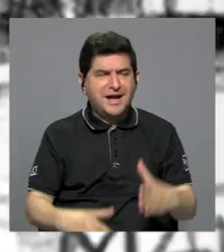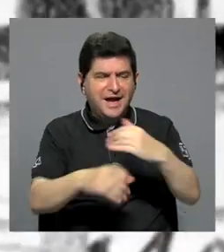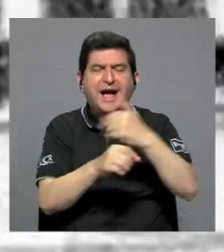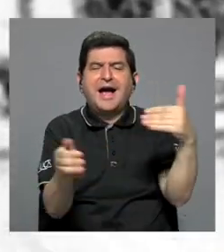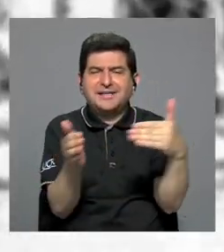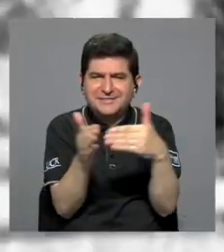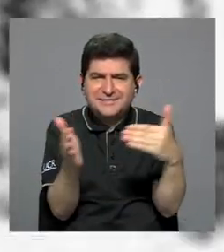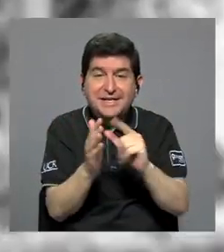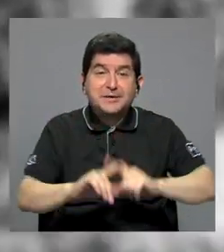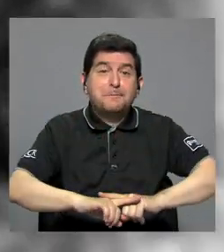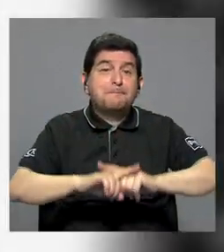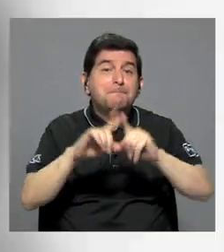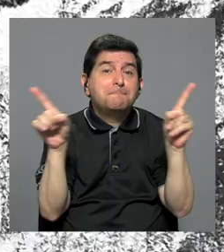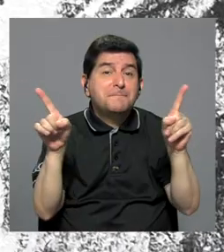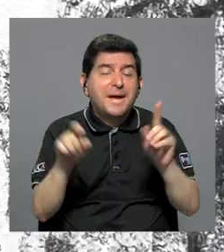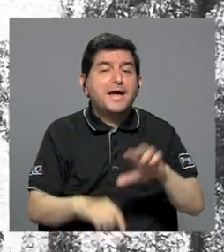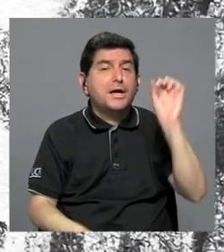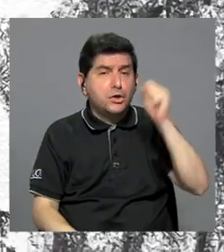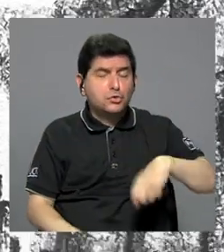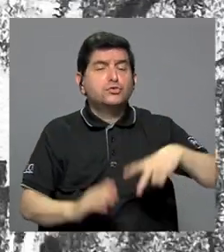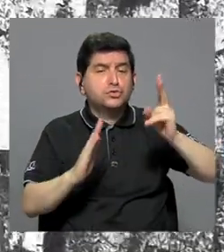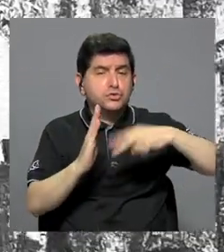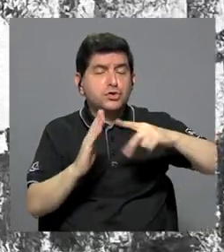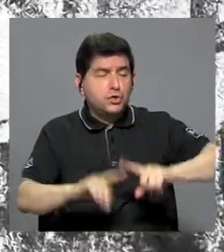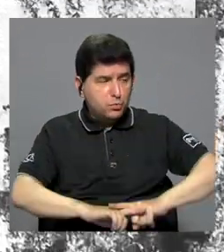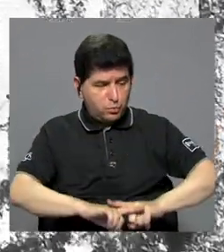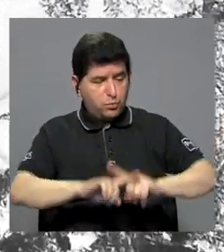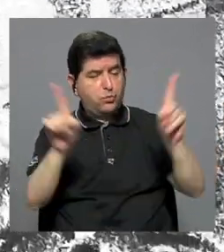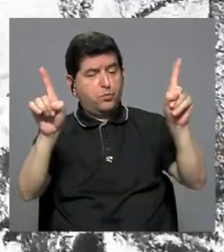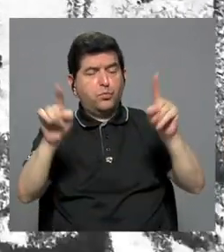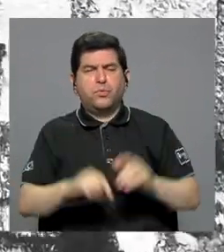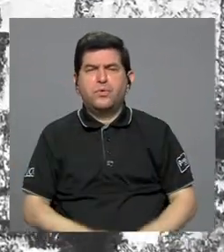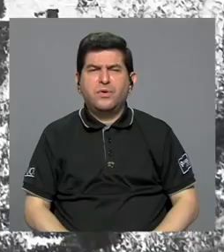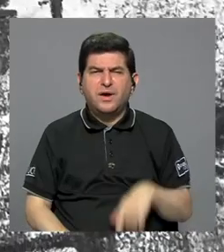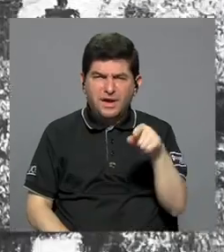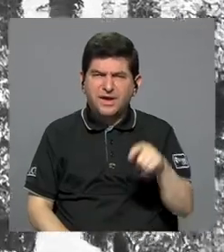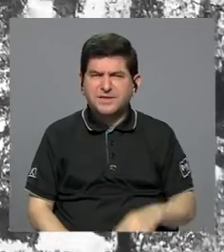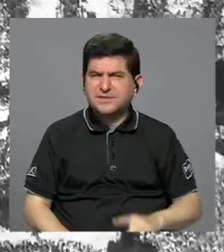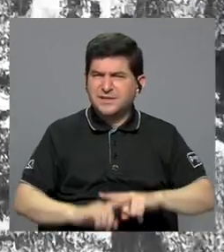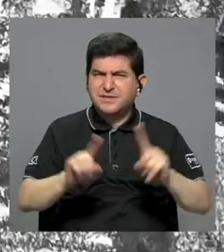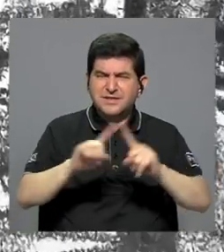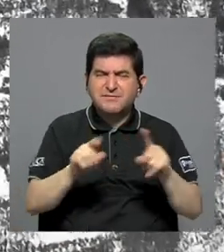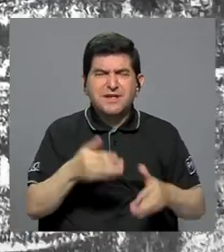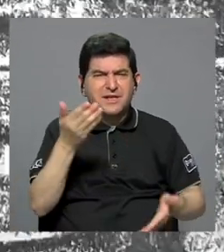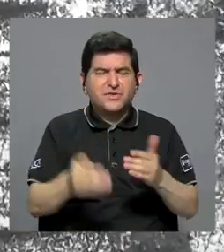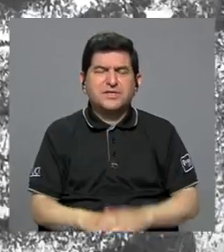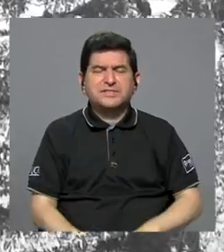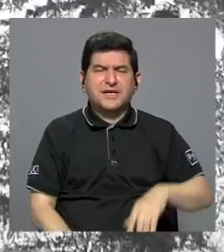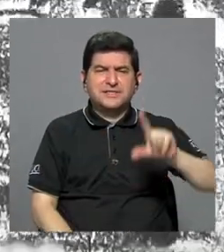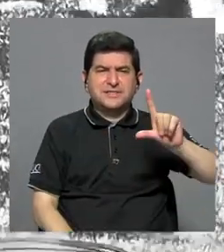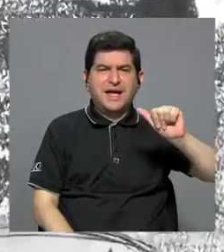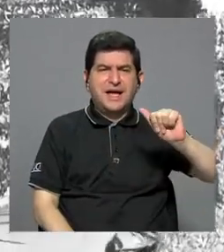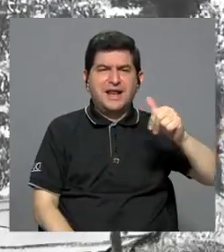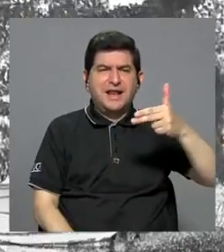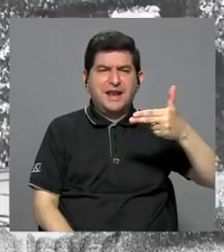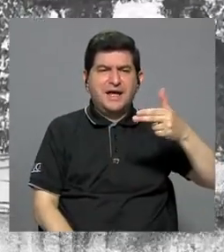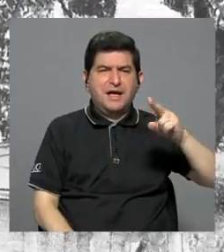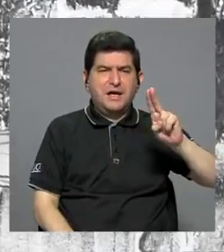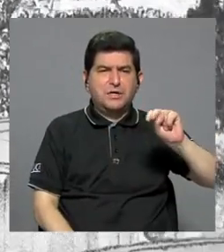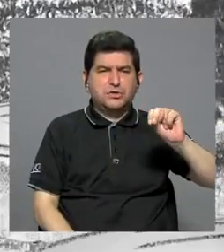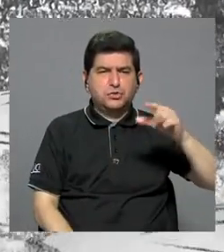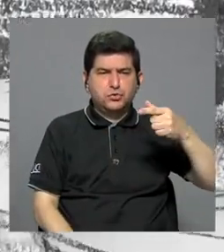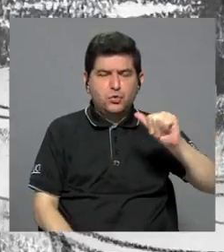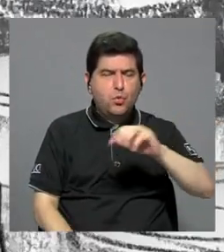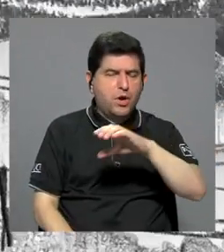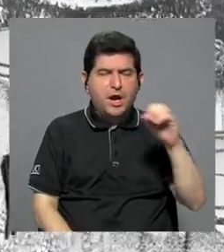rehacerla. Pero entonces sí que tiene una lectura muy distinta. Y es una lectura muy distinta a La Chunga, es muy distinta a La Ruta de su Evasión, es